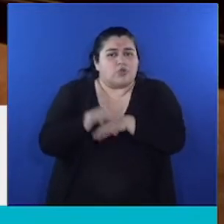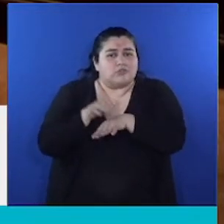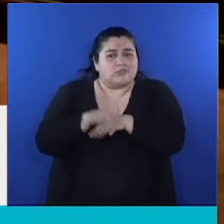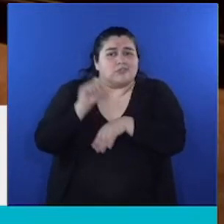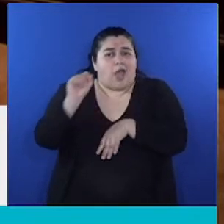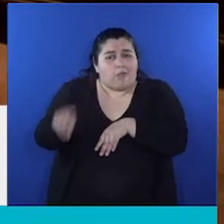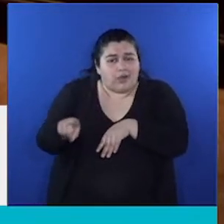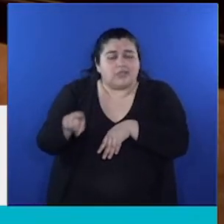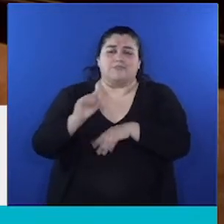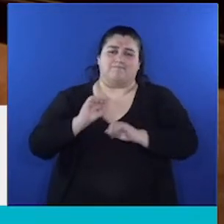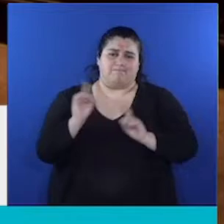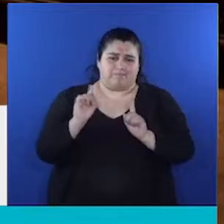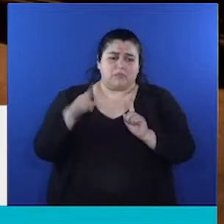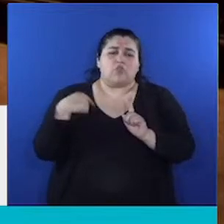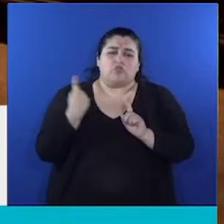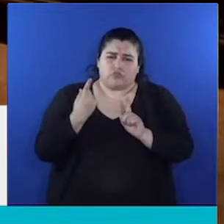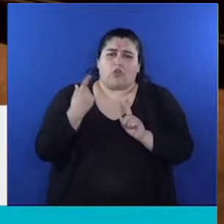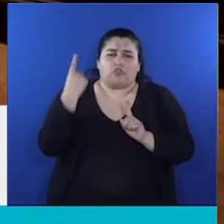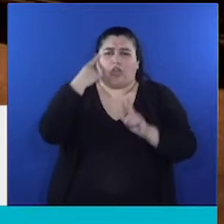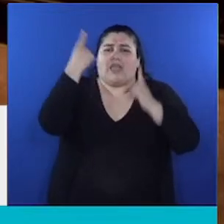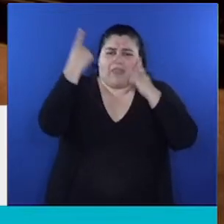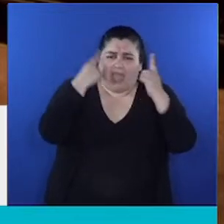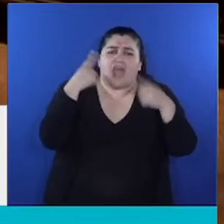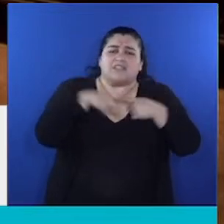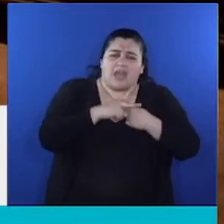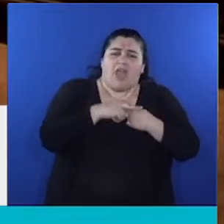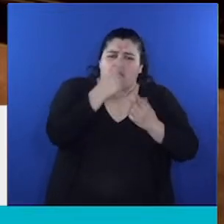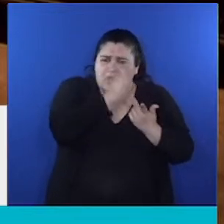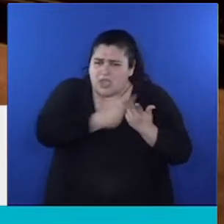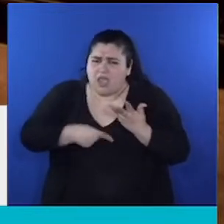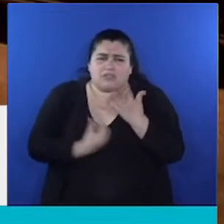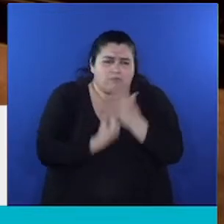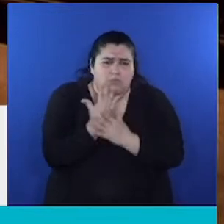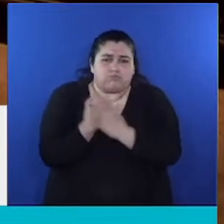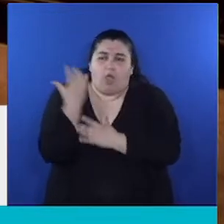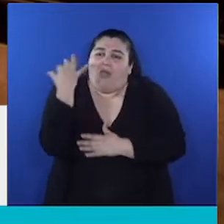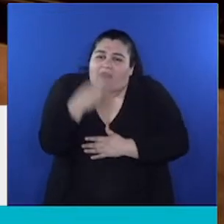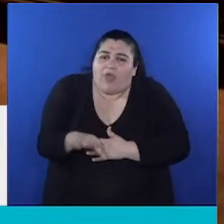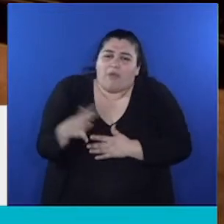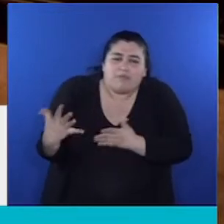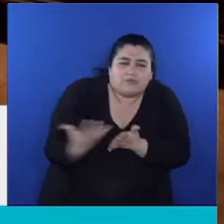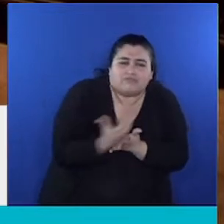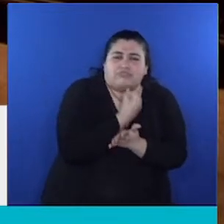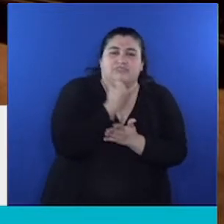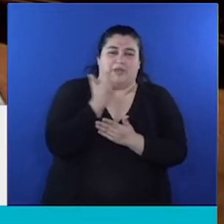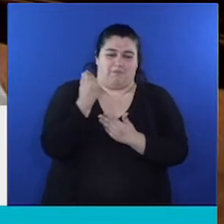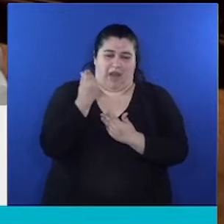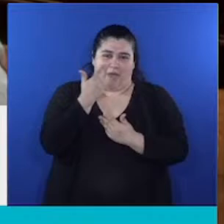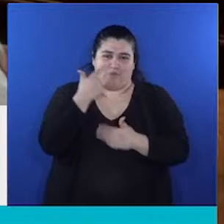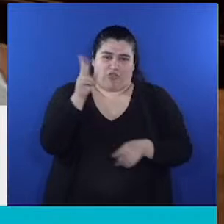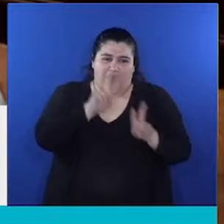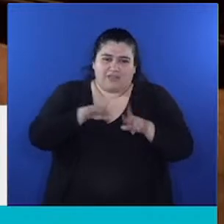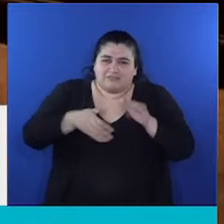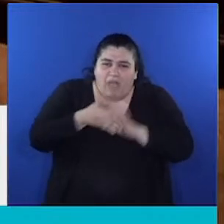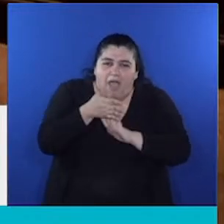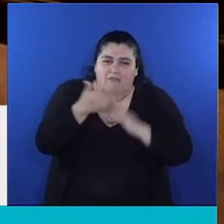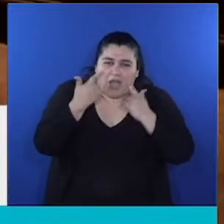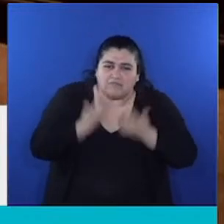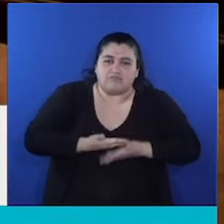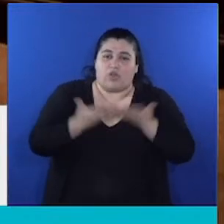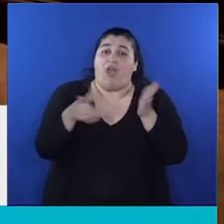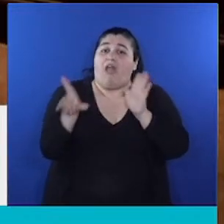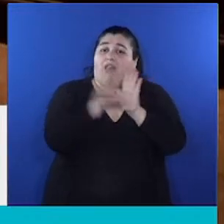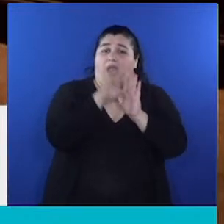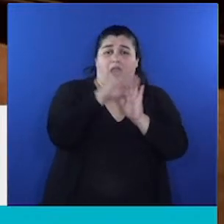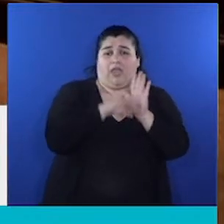un montón de herramientas, tenemos que ponerlas en valor. Y esta ley lo hace. Esta ley mejora esta mirada, esta